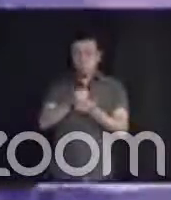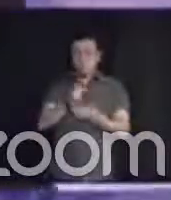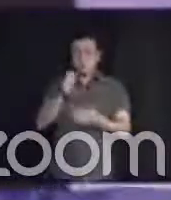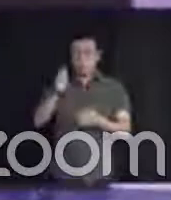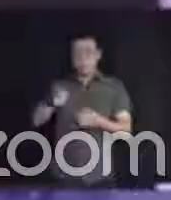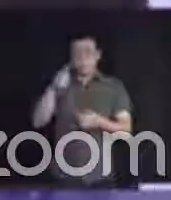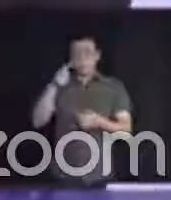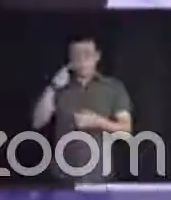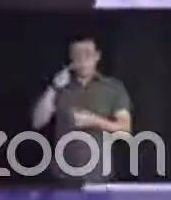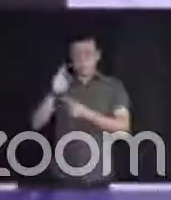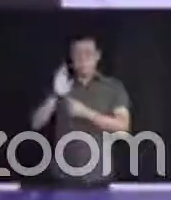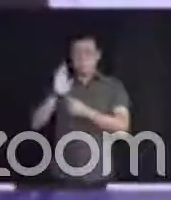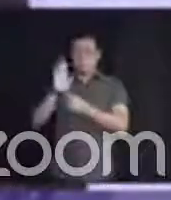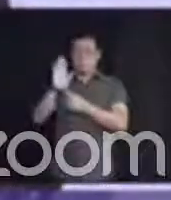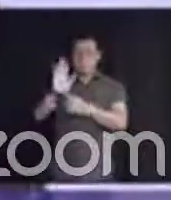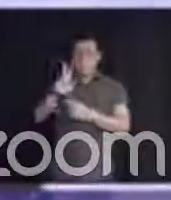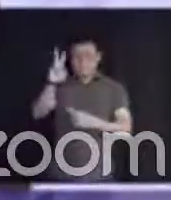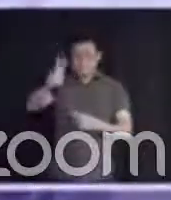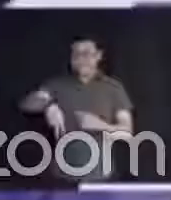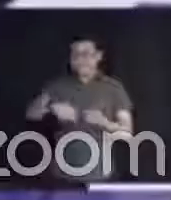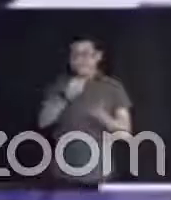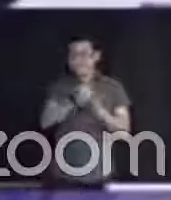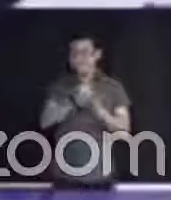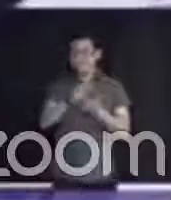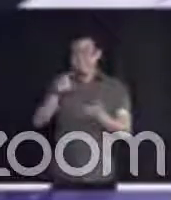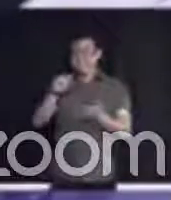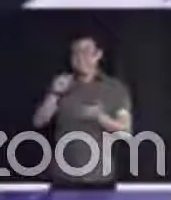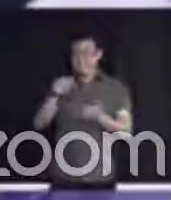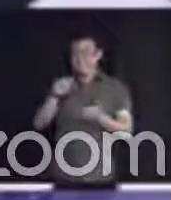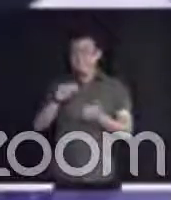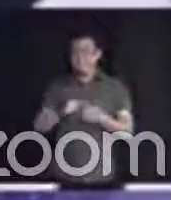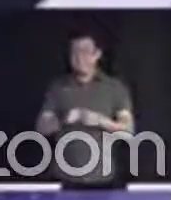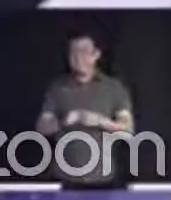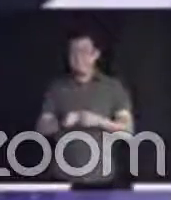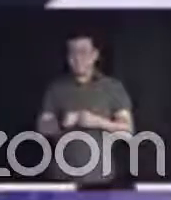Es obviamente simbólico, no es este.